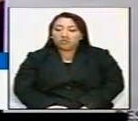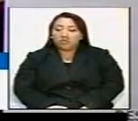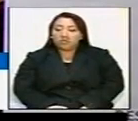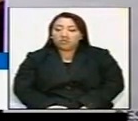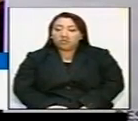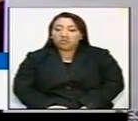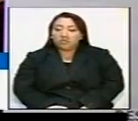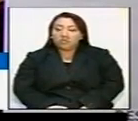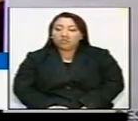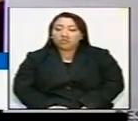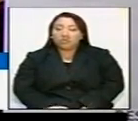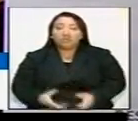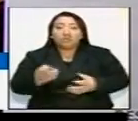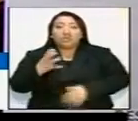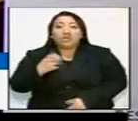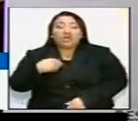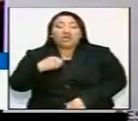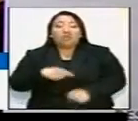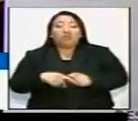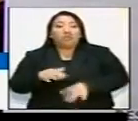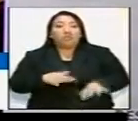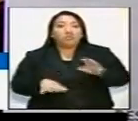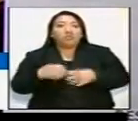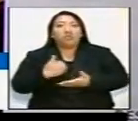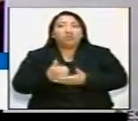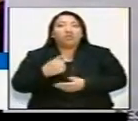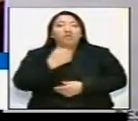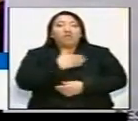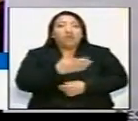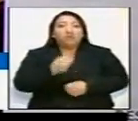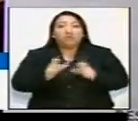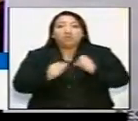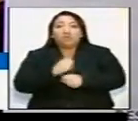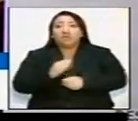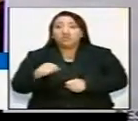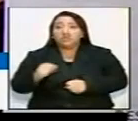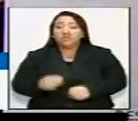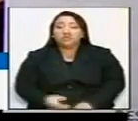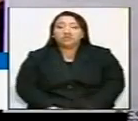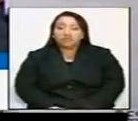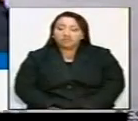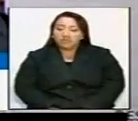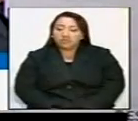querían haber movimientos, traía muchos beneficios para los trabajadores,